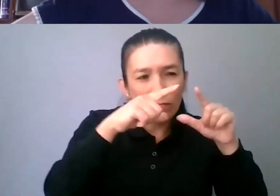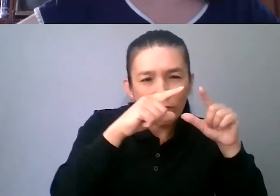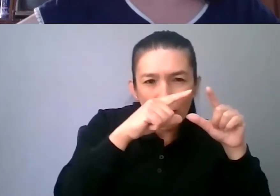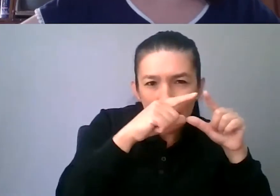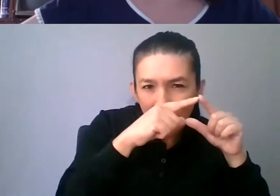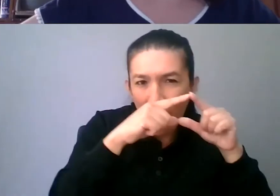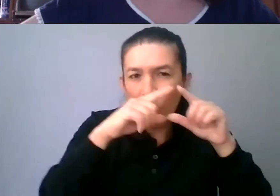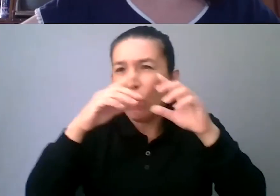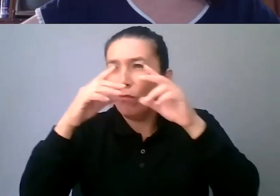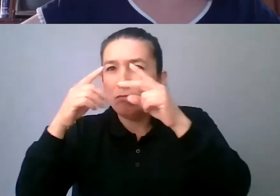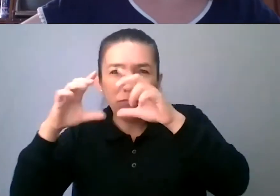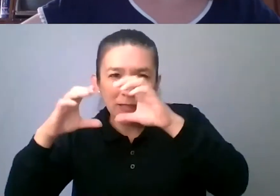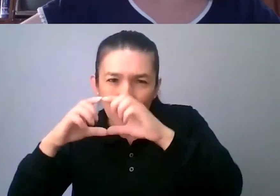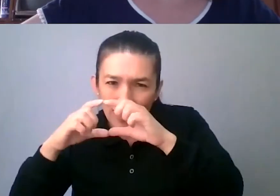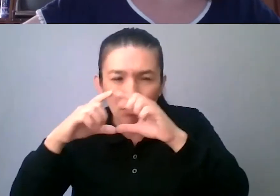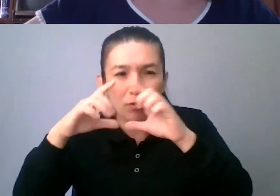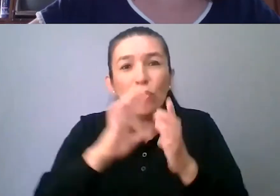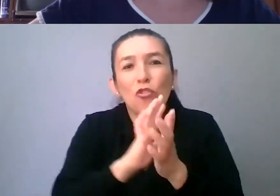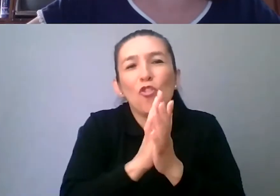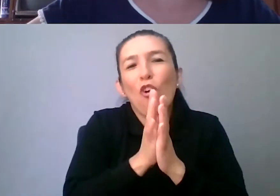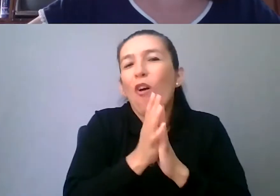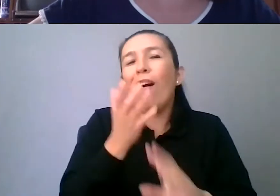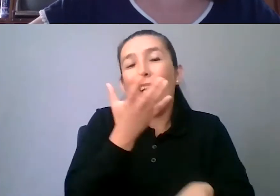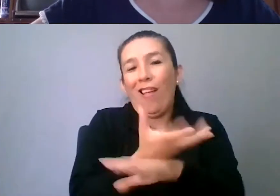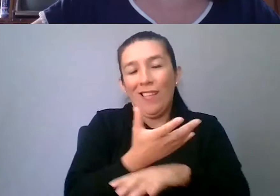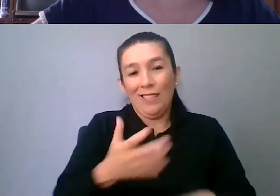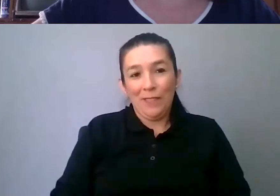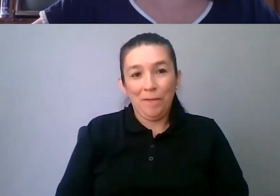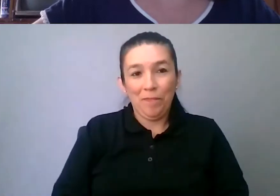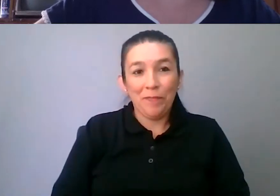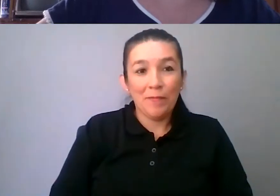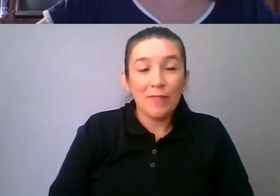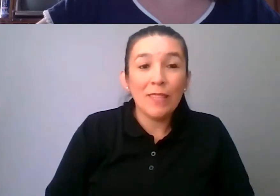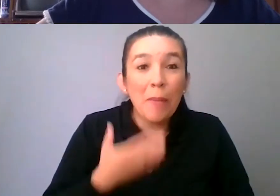hay de todo en una figura de hilo. Aparte que hay